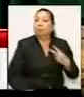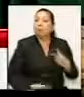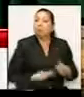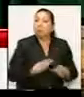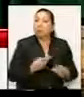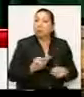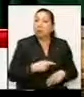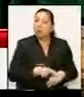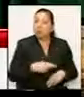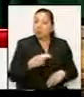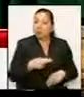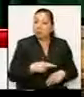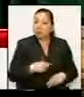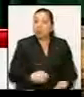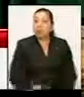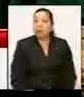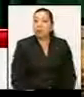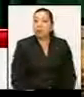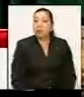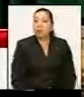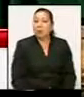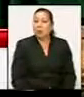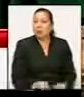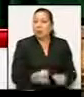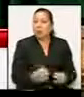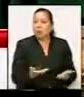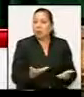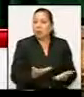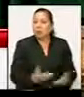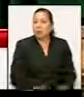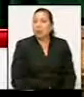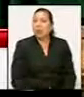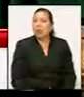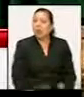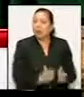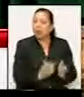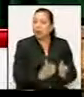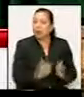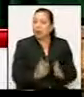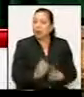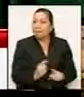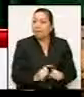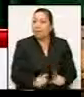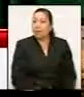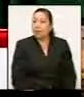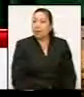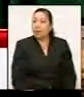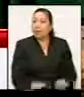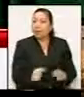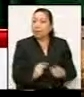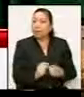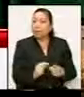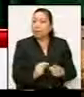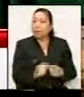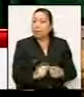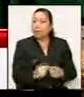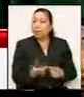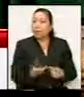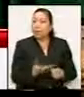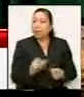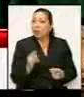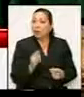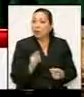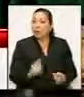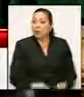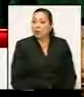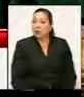las regiones justamente para promover esa articulación. Pero la palabra articulación la